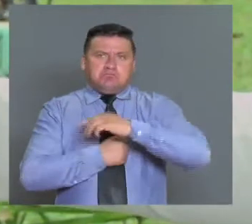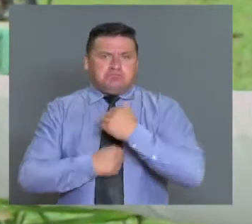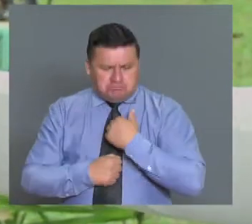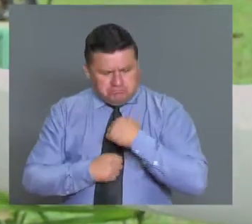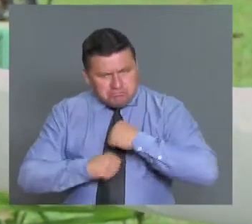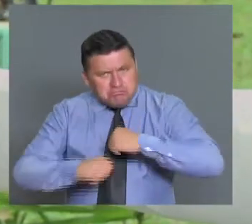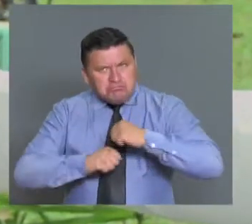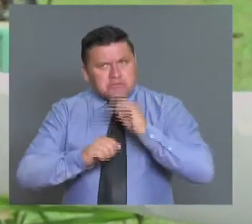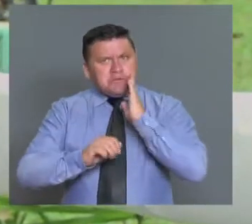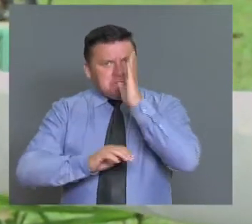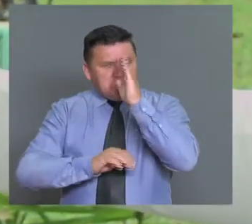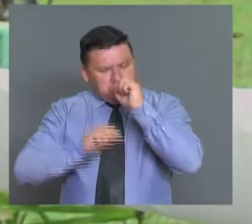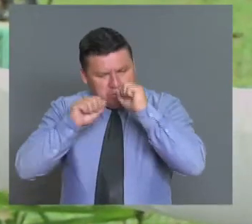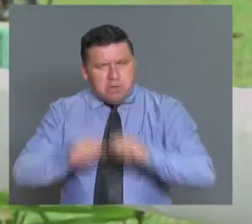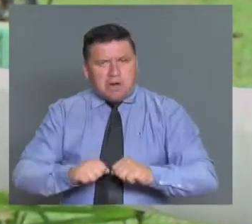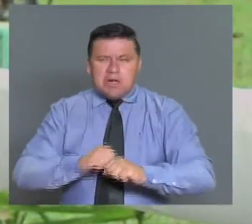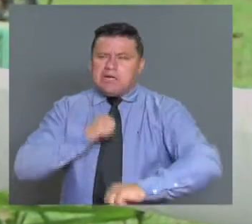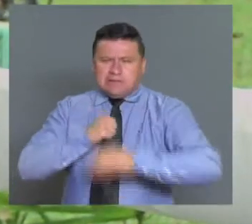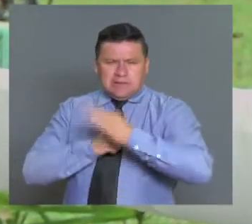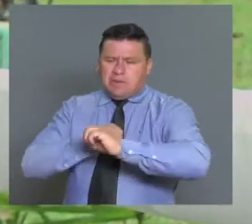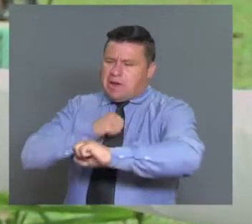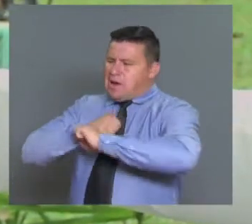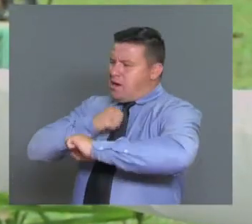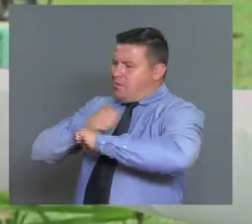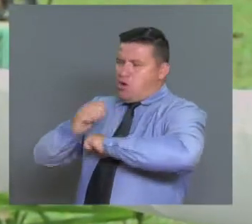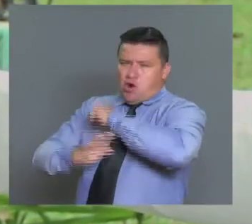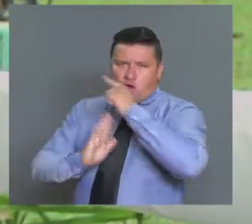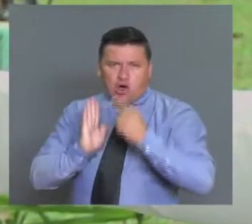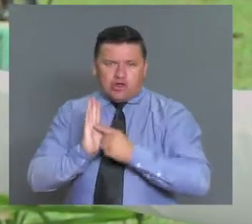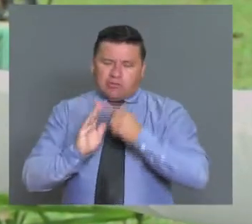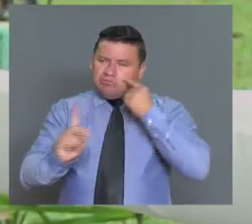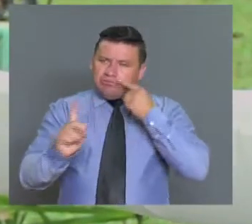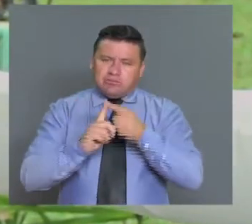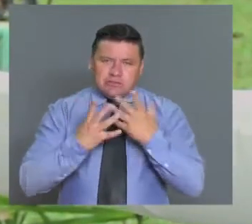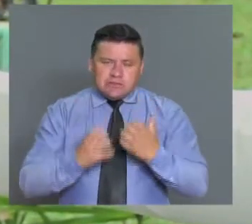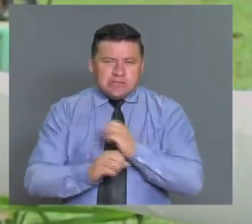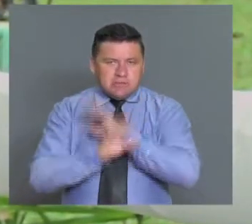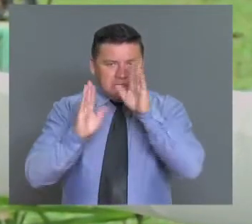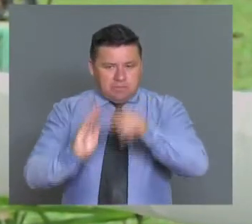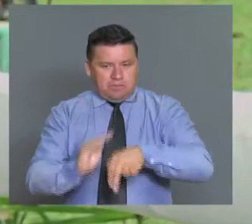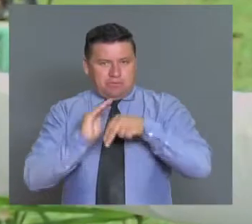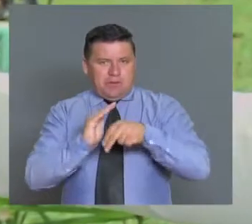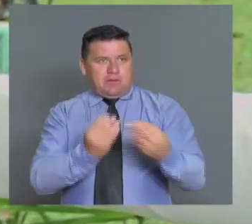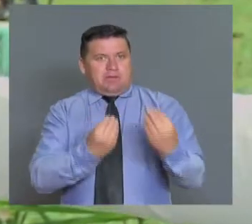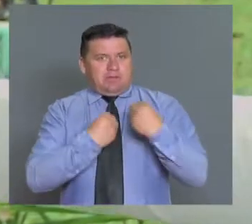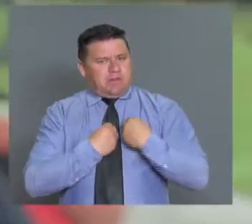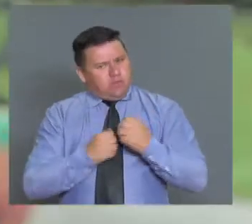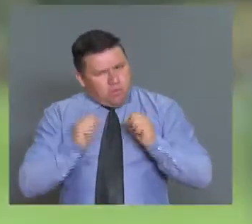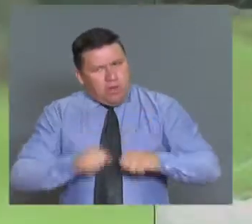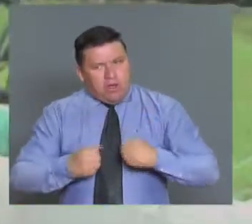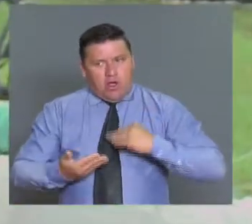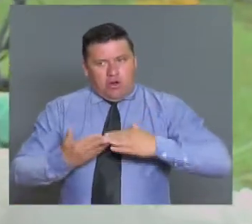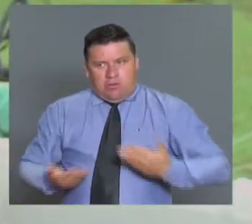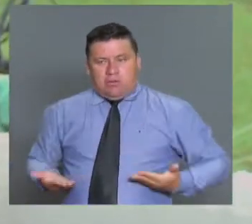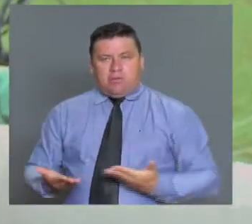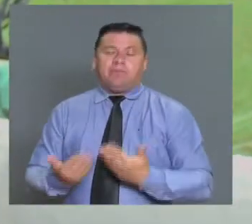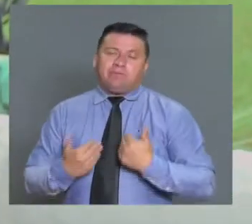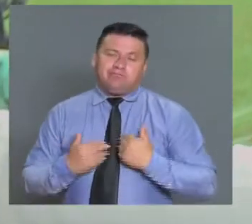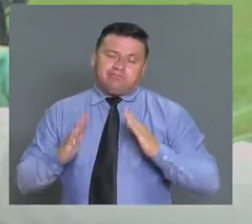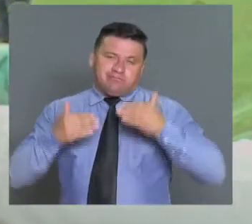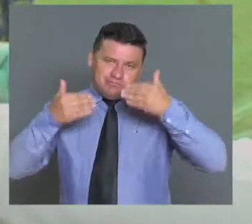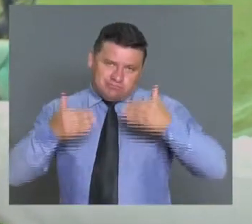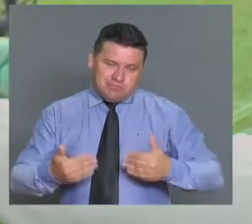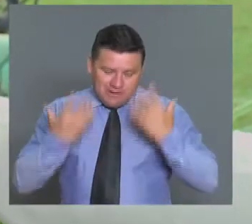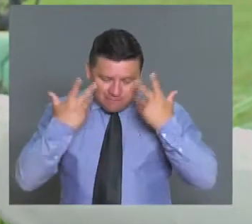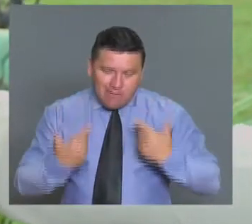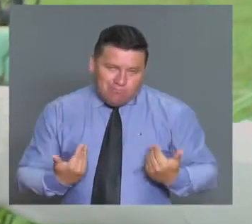que salir adelante y siempre me apoyan con todas las iniciativas que traen bienestar para mí, para la comunidad. Tengo una